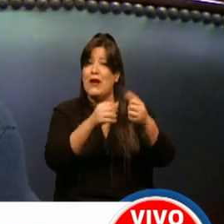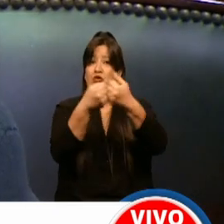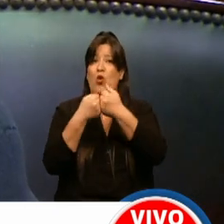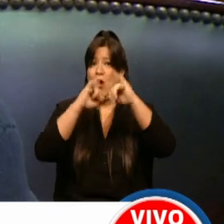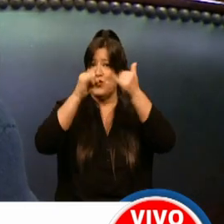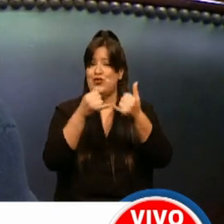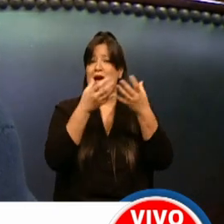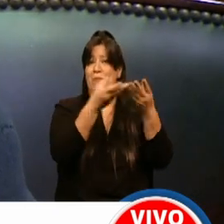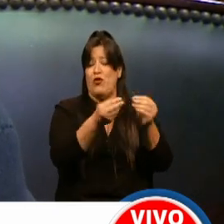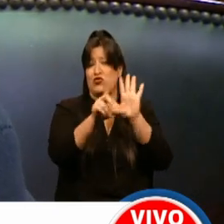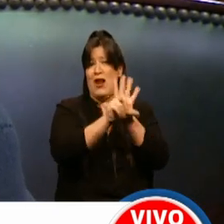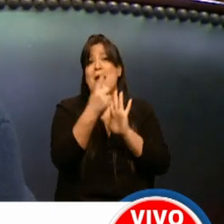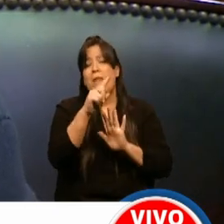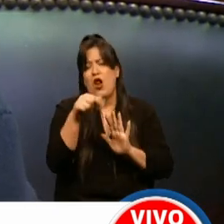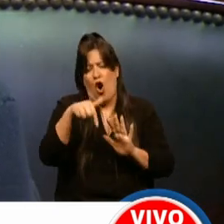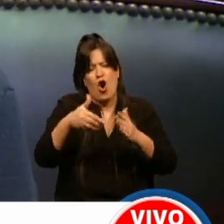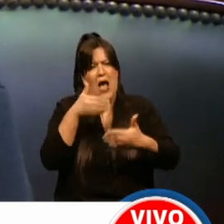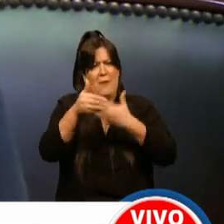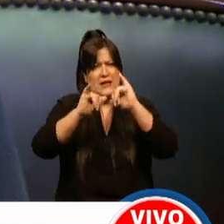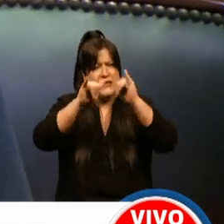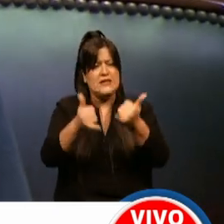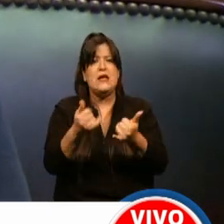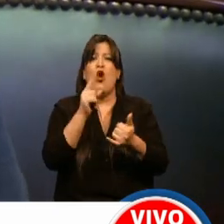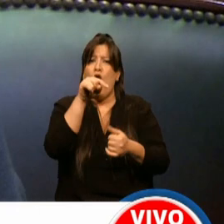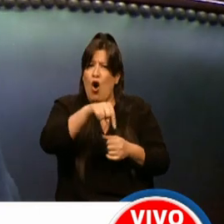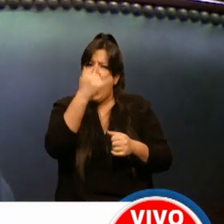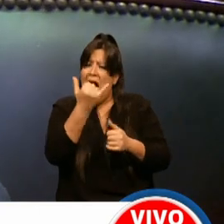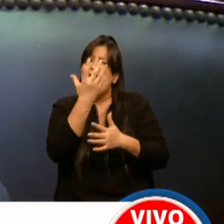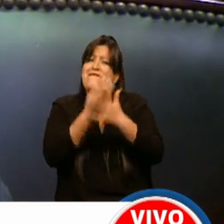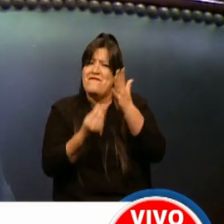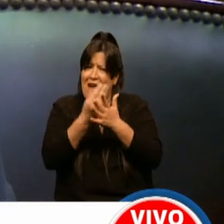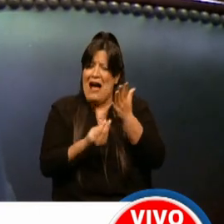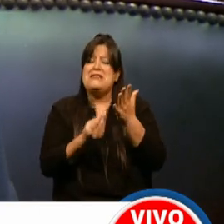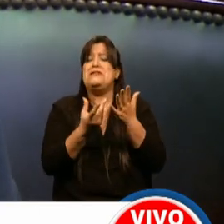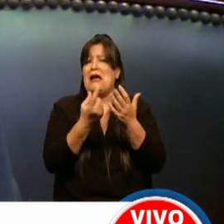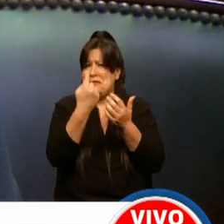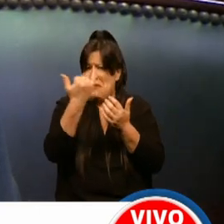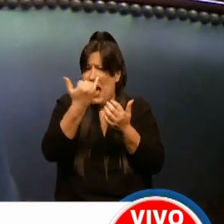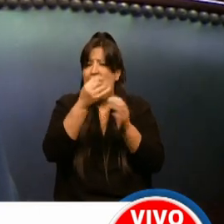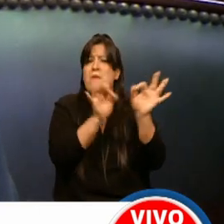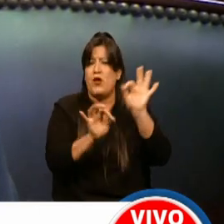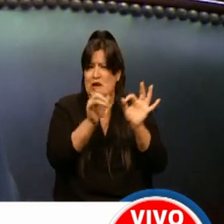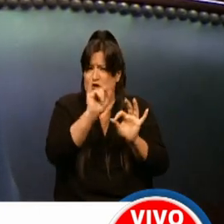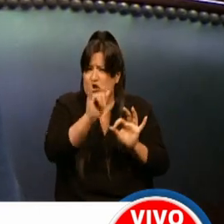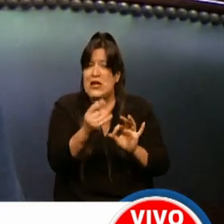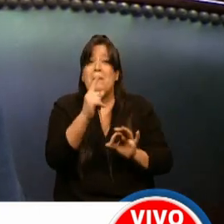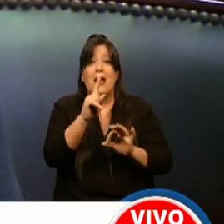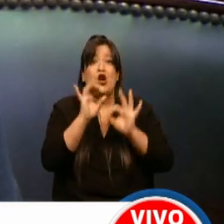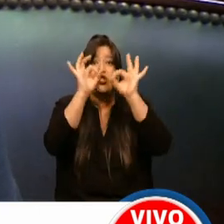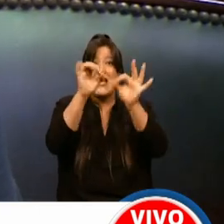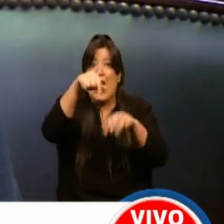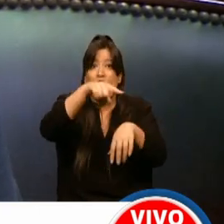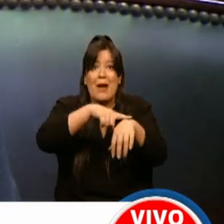un enorme avance que esta noche aún con todas las falsas que pueda tener este este proyecto haber llegado hasta aquí